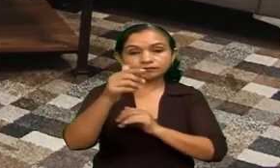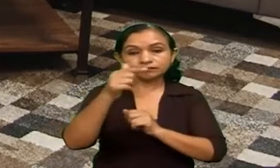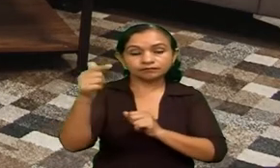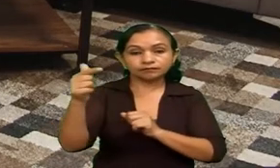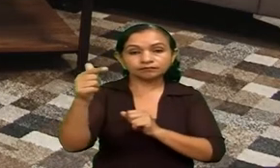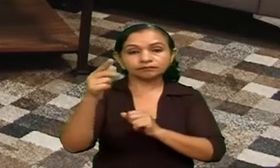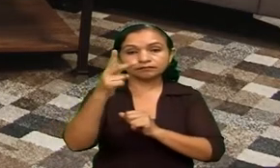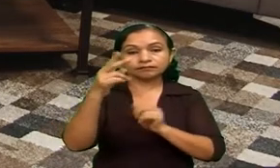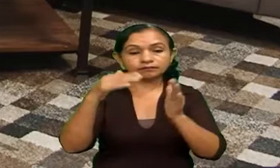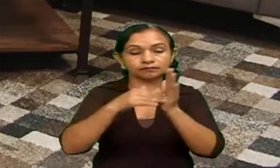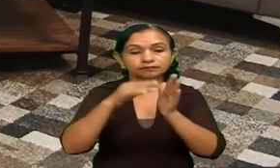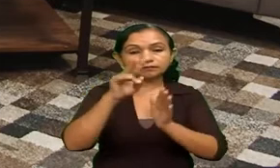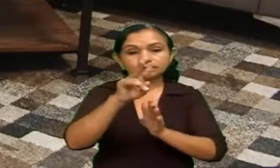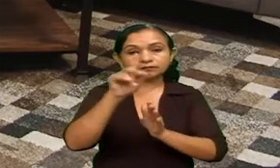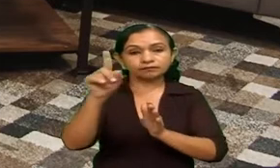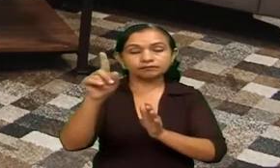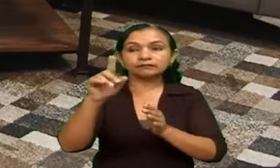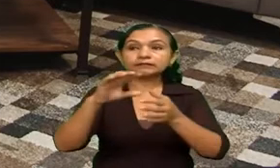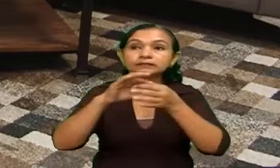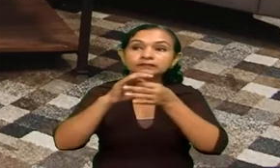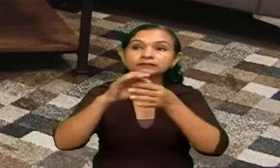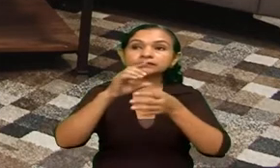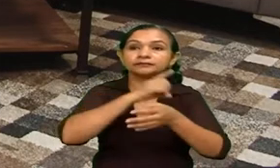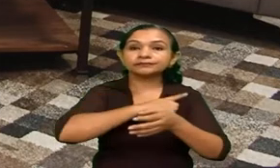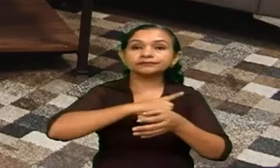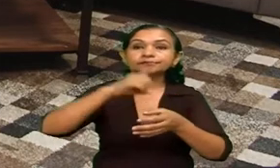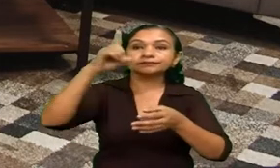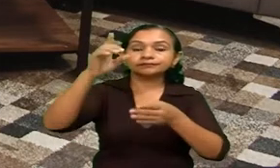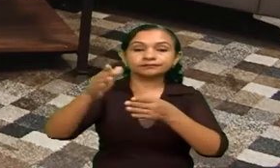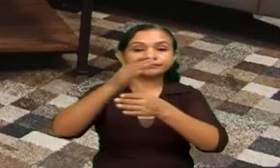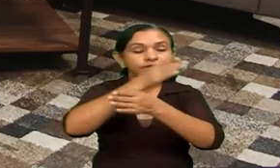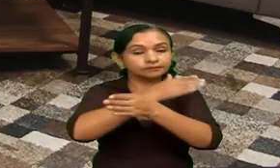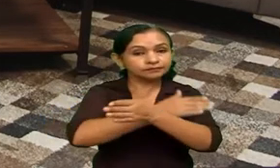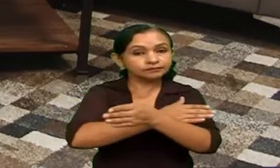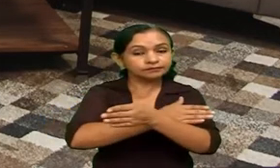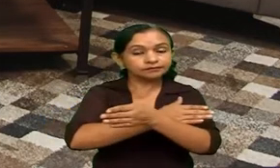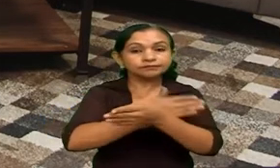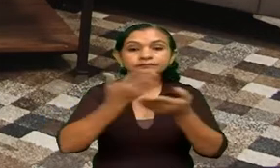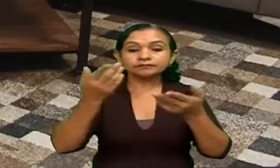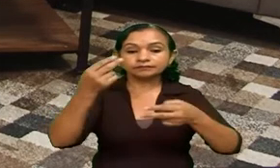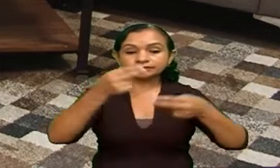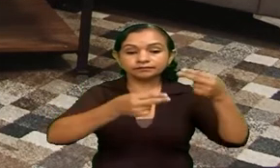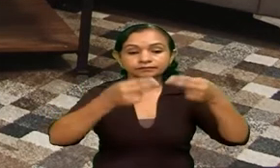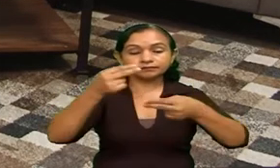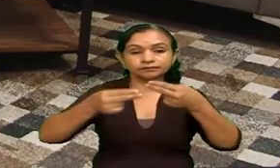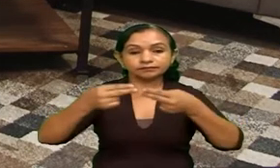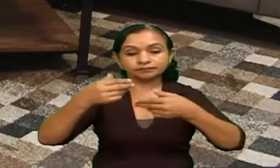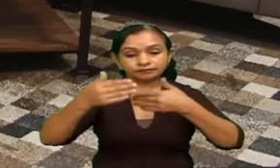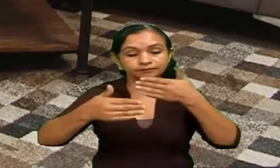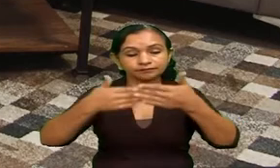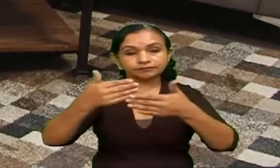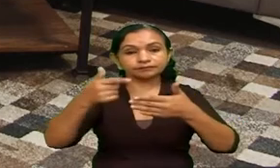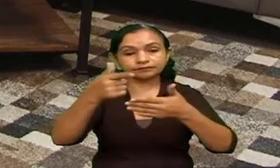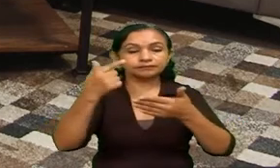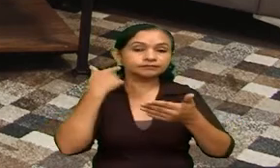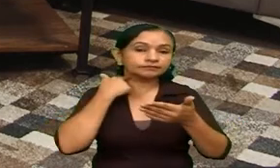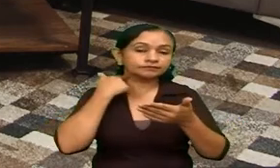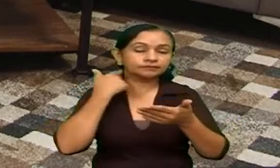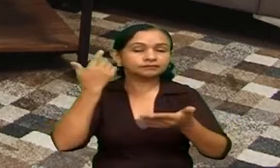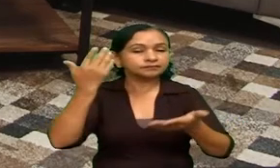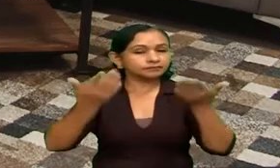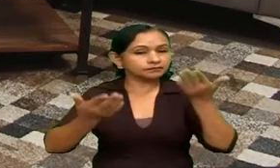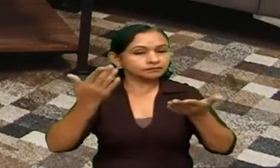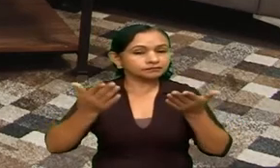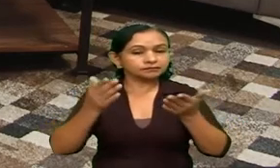y 2021 con la mano de Dios, o antes de ser posible, bueno, por los ritmos y los números que ustedes presentan siempre, estar tal vez en